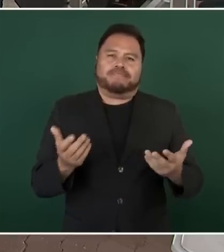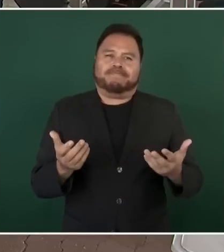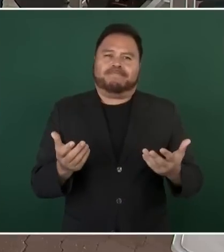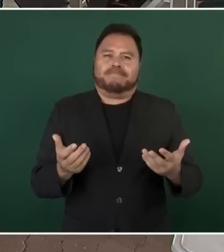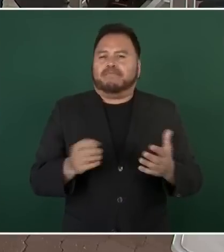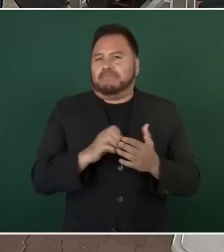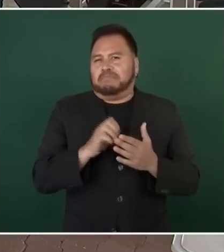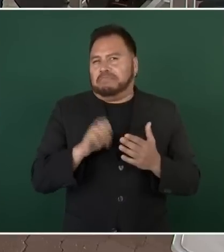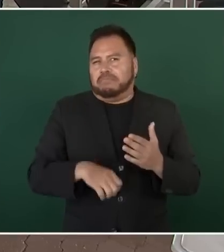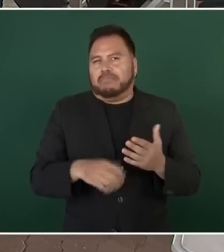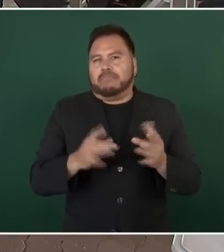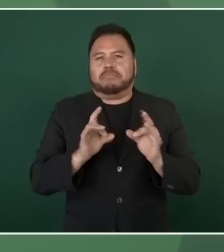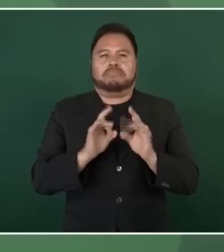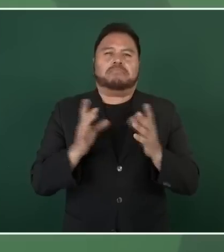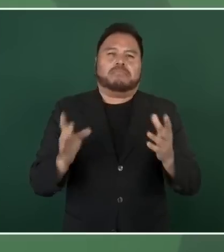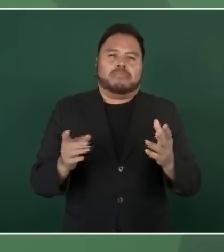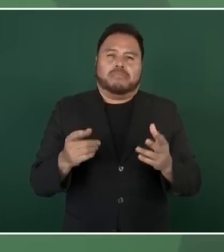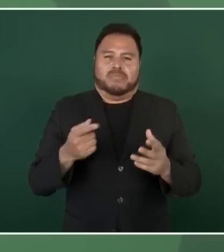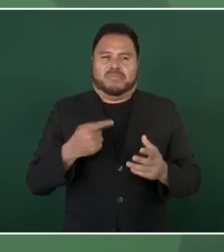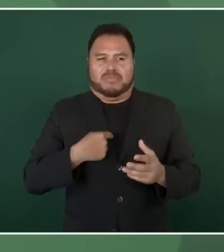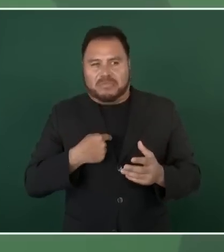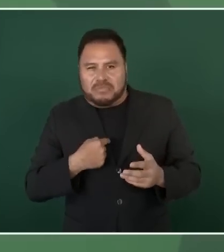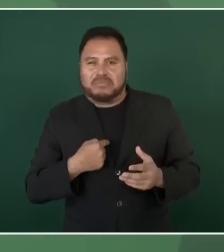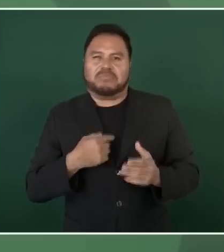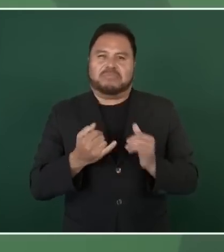mucho menos cacique.